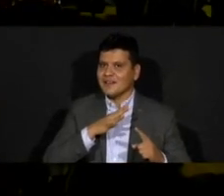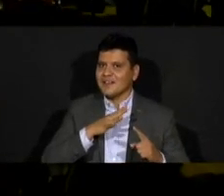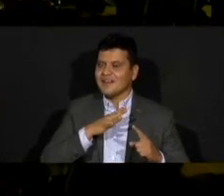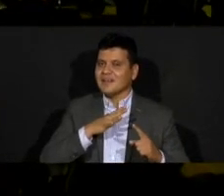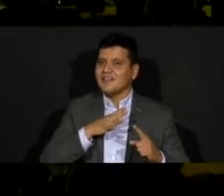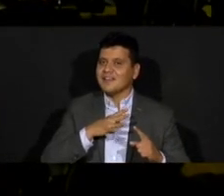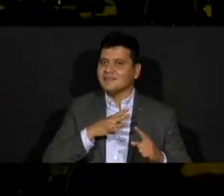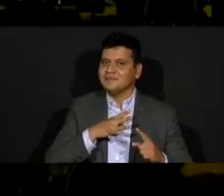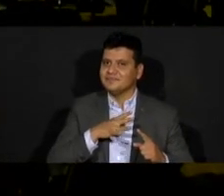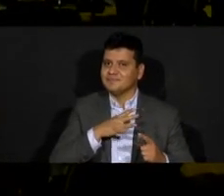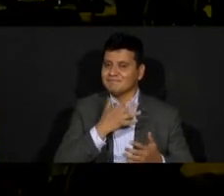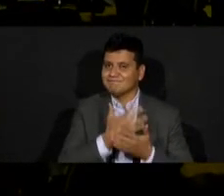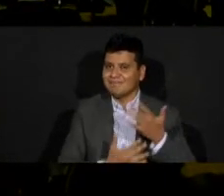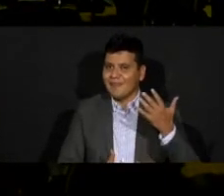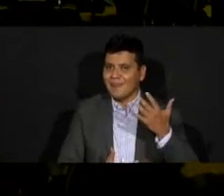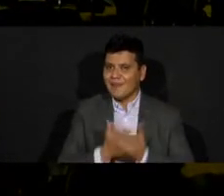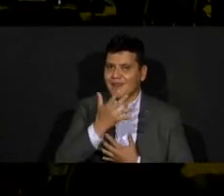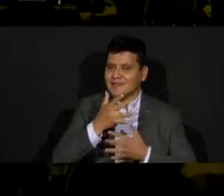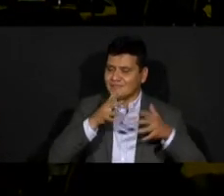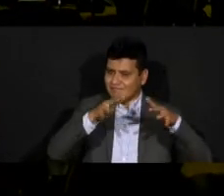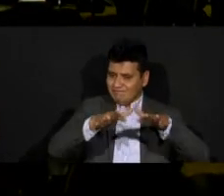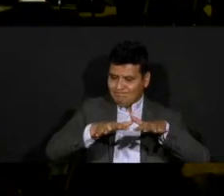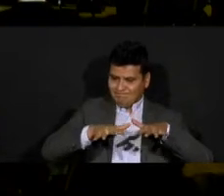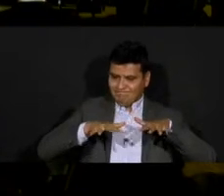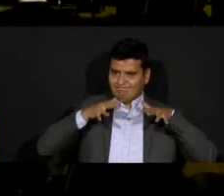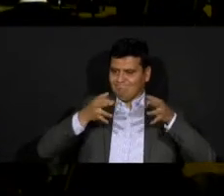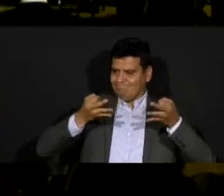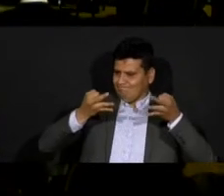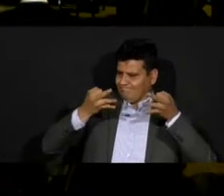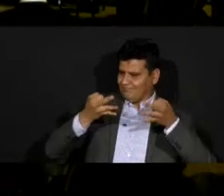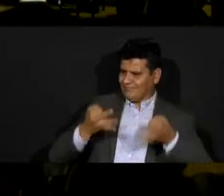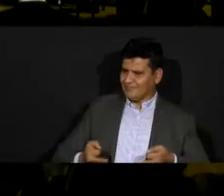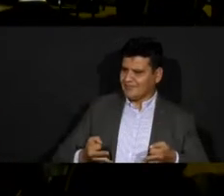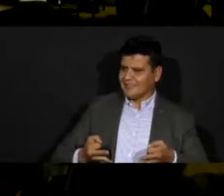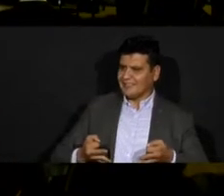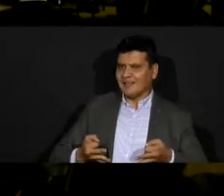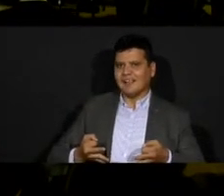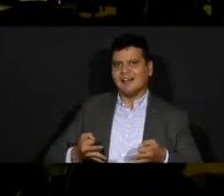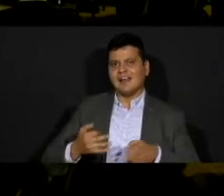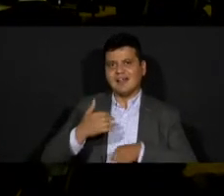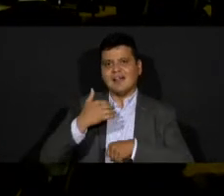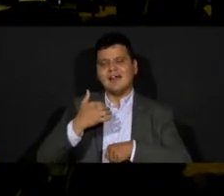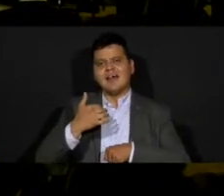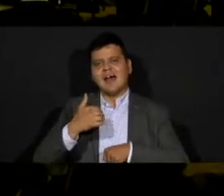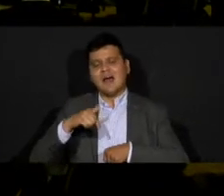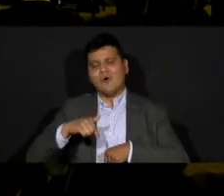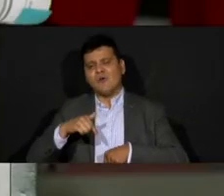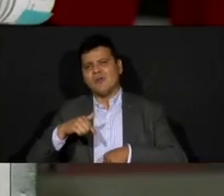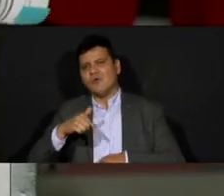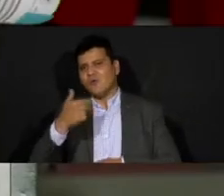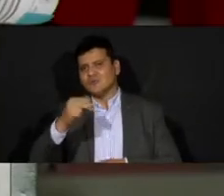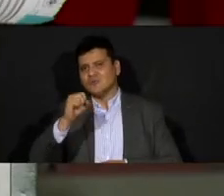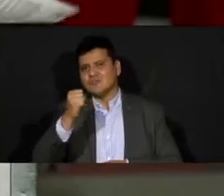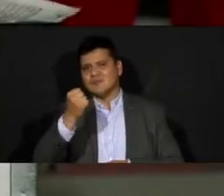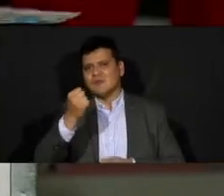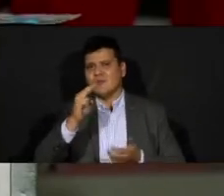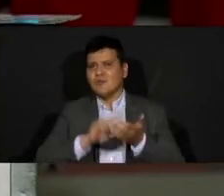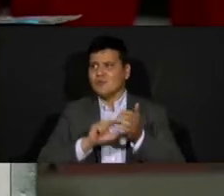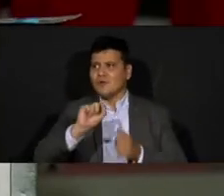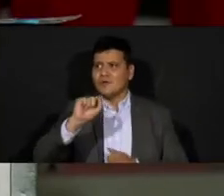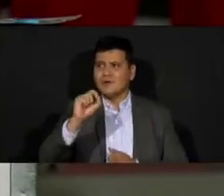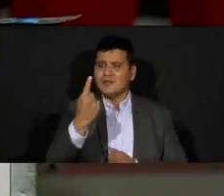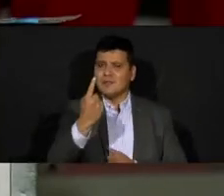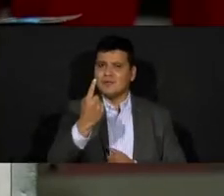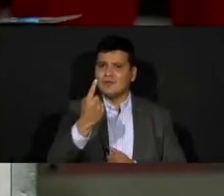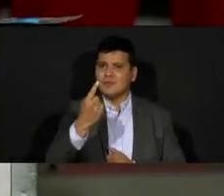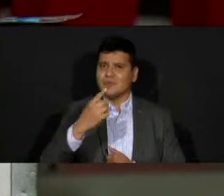de septiembre del año 2021 a las 19:30 horas, en la cual rendirá